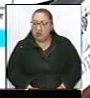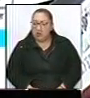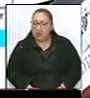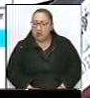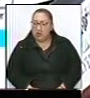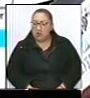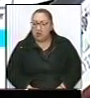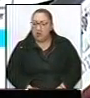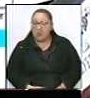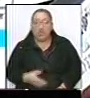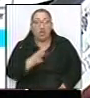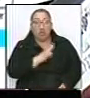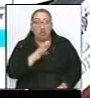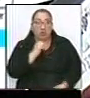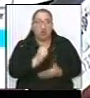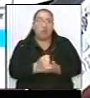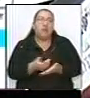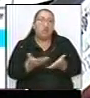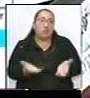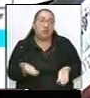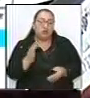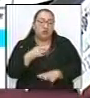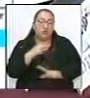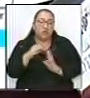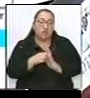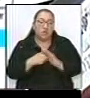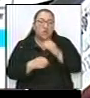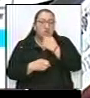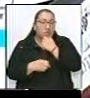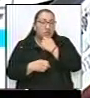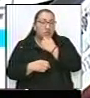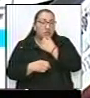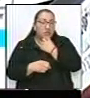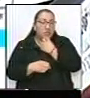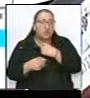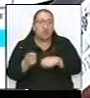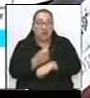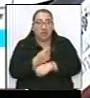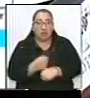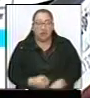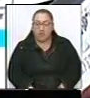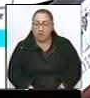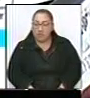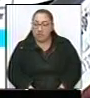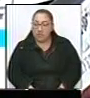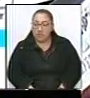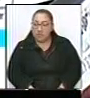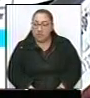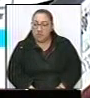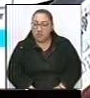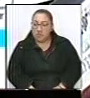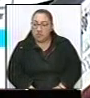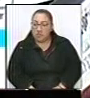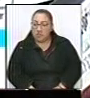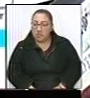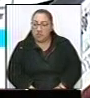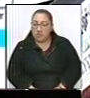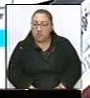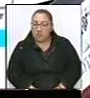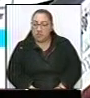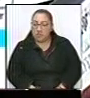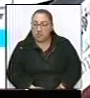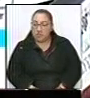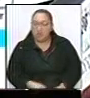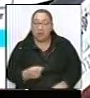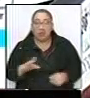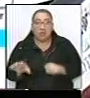el gobierno la aprobaba, su proyecto, el que le había enviado, automáticamente. ¿Y eso se hizo para qué? Para evitar pues los problemas que